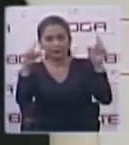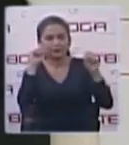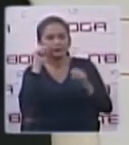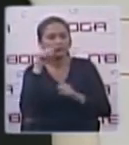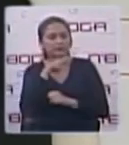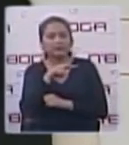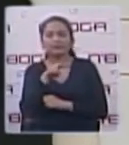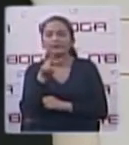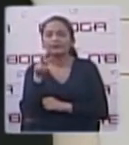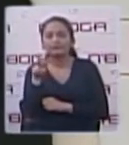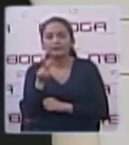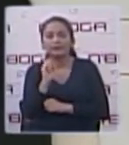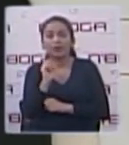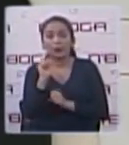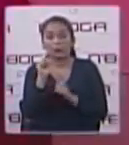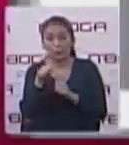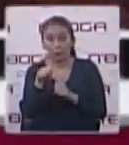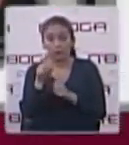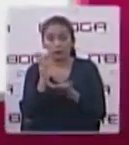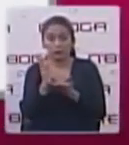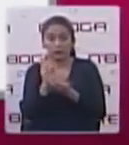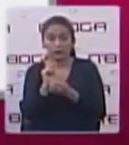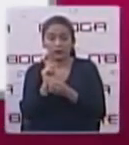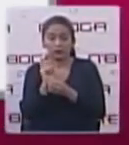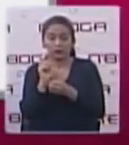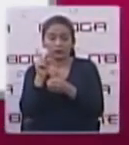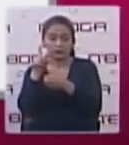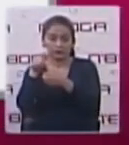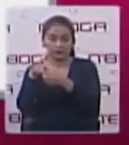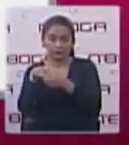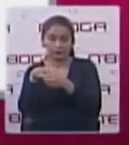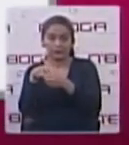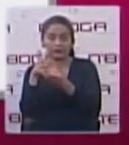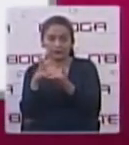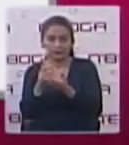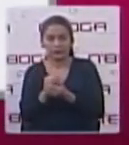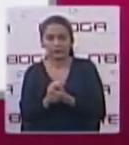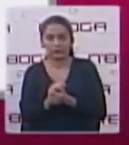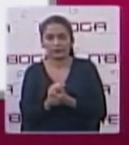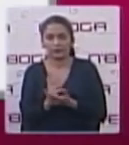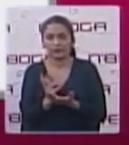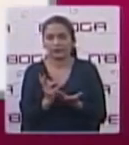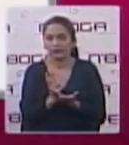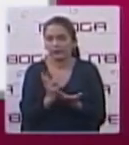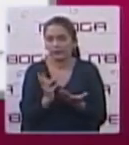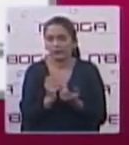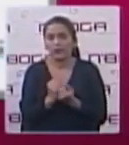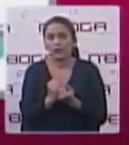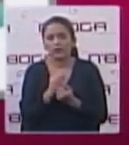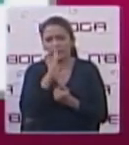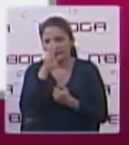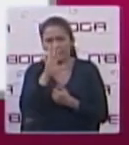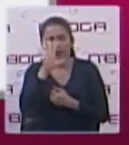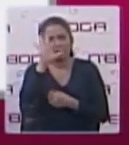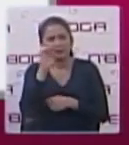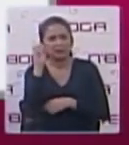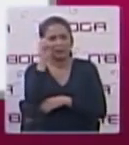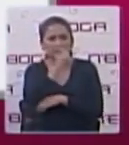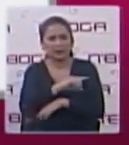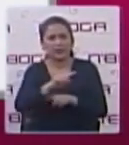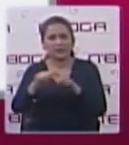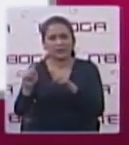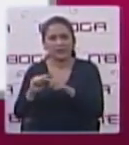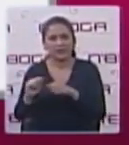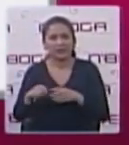suscribirte. Nosotros mensualmente, semanalmente, quincenalmente estamos siempre lanzando promociones con la tendencia de